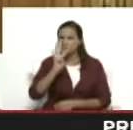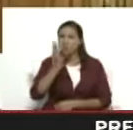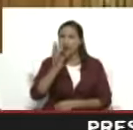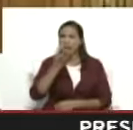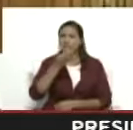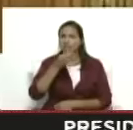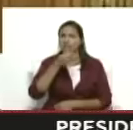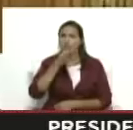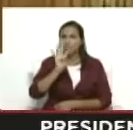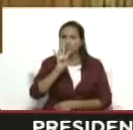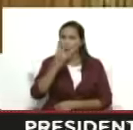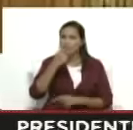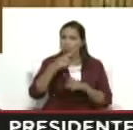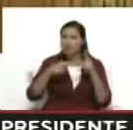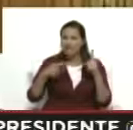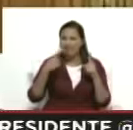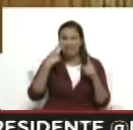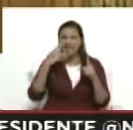¿verdad? ¿Ah? 4:30, algo así.